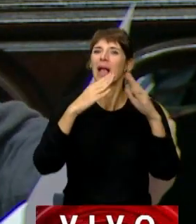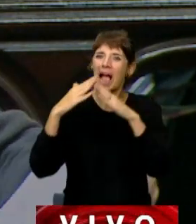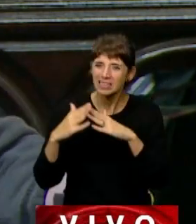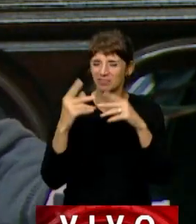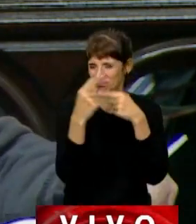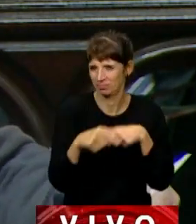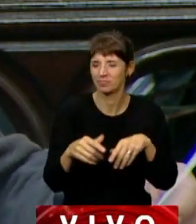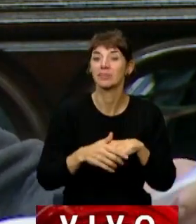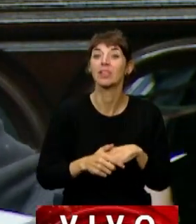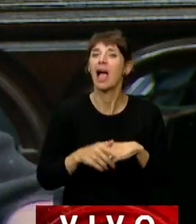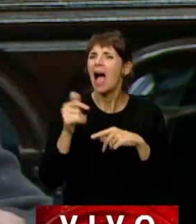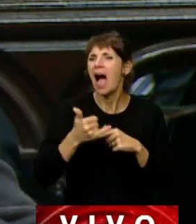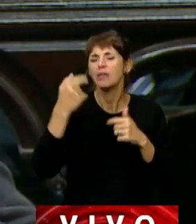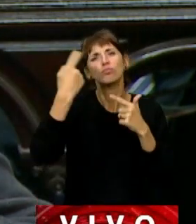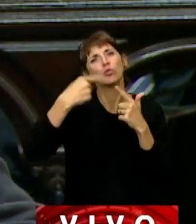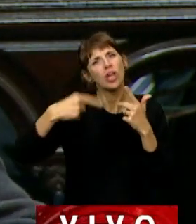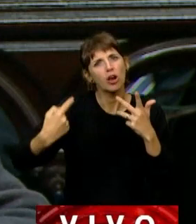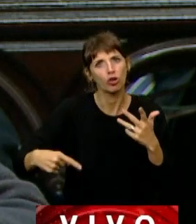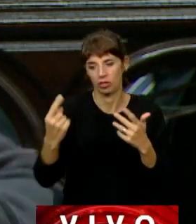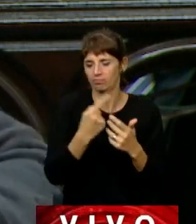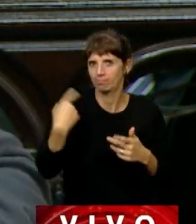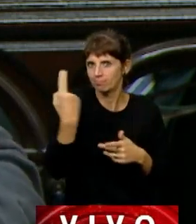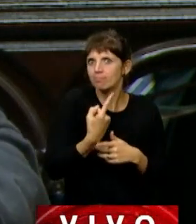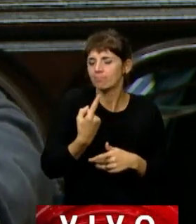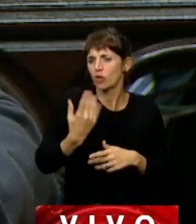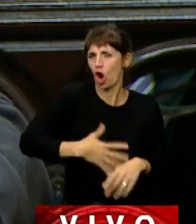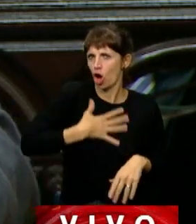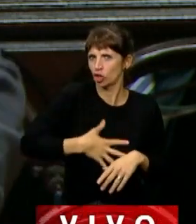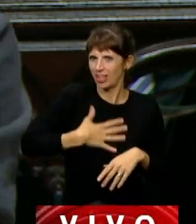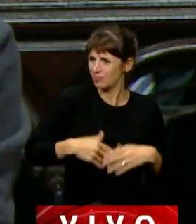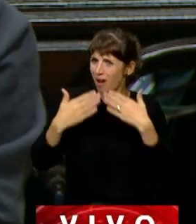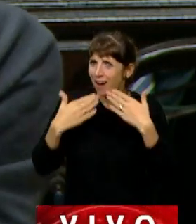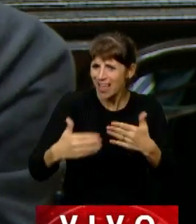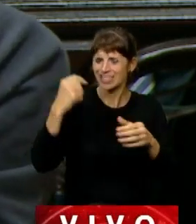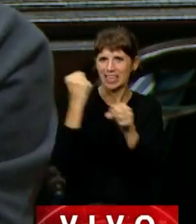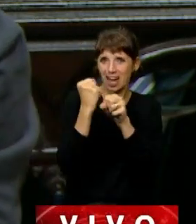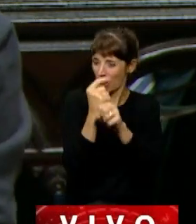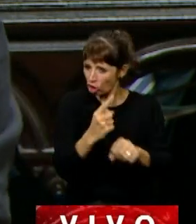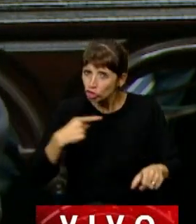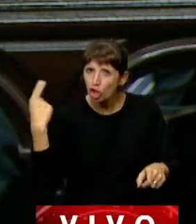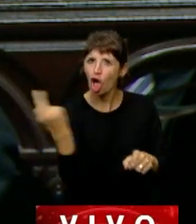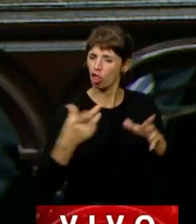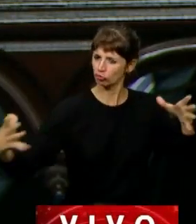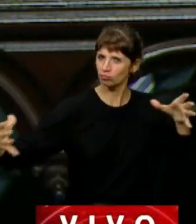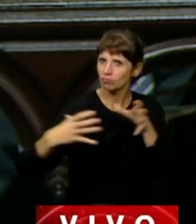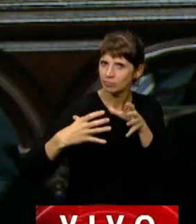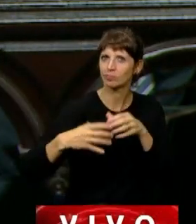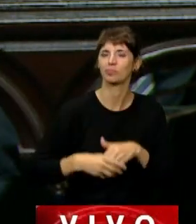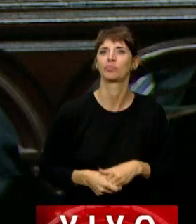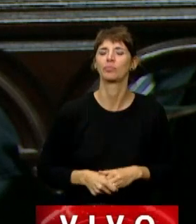muchas cosas que nosotros tenemos que reivindicar porque ha sido fruto del trabajo colectivo,